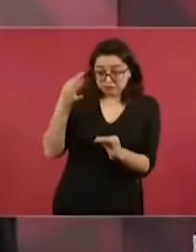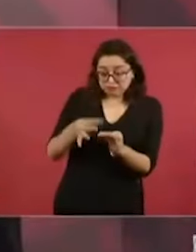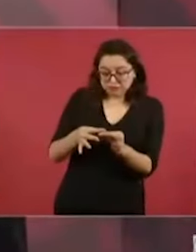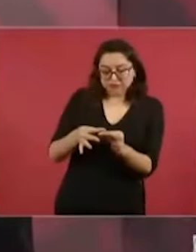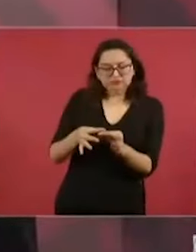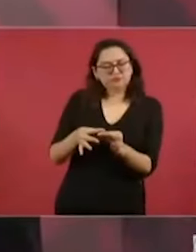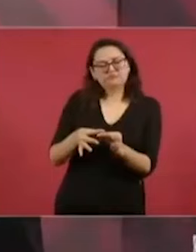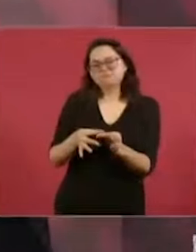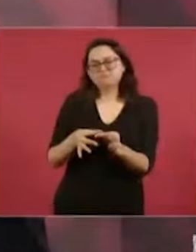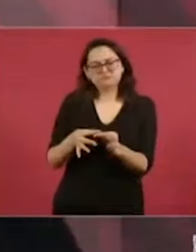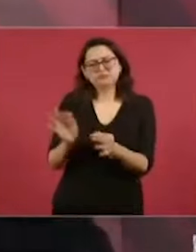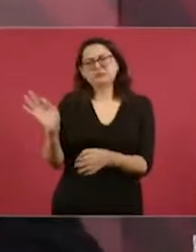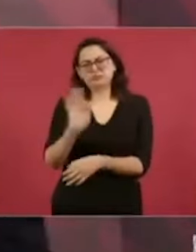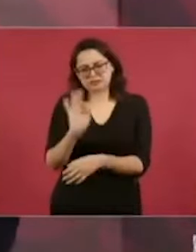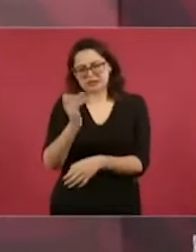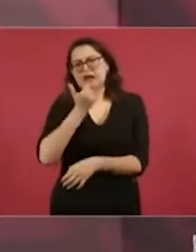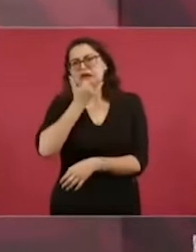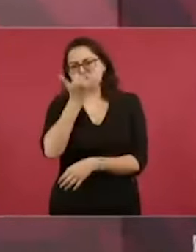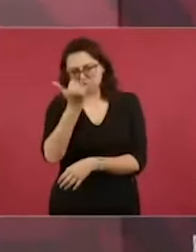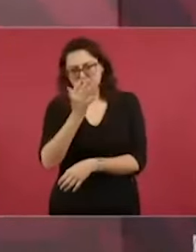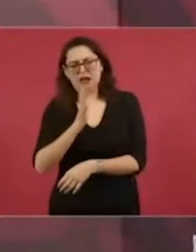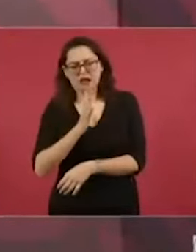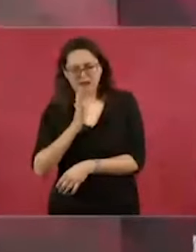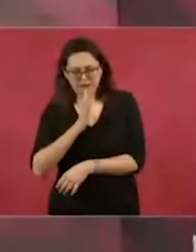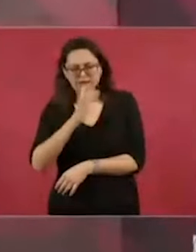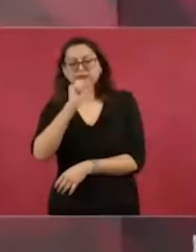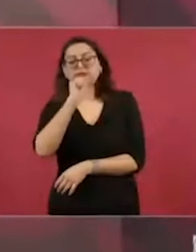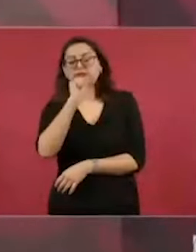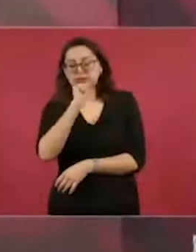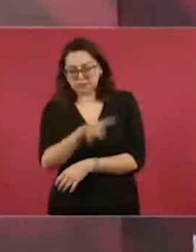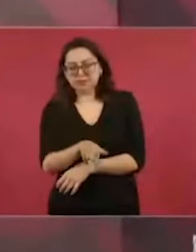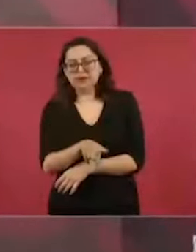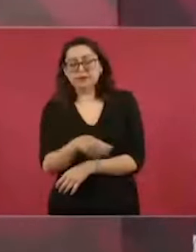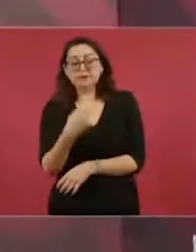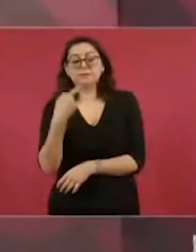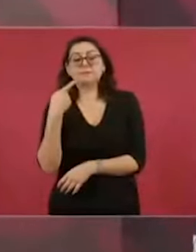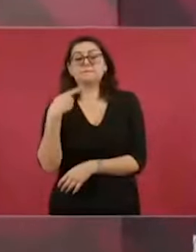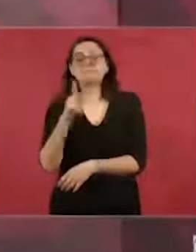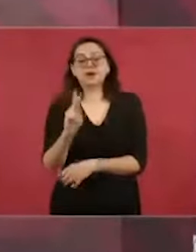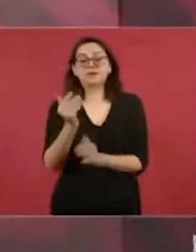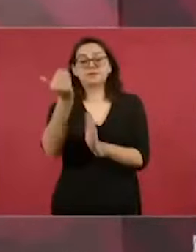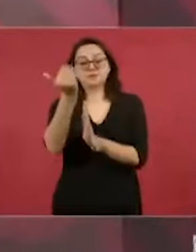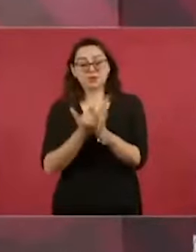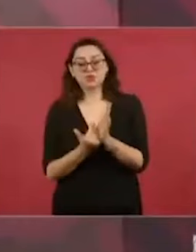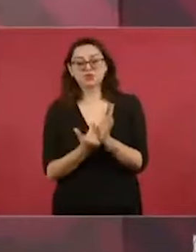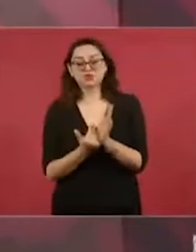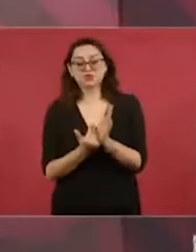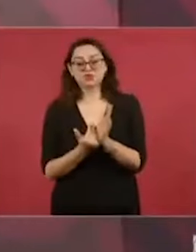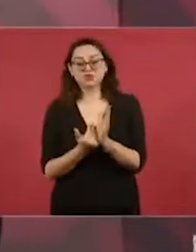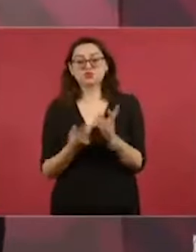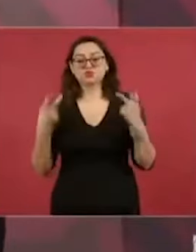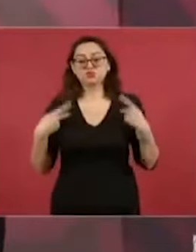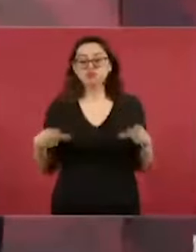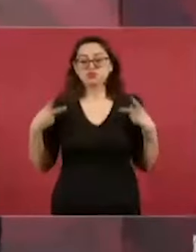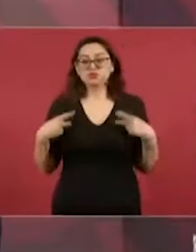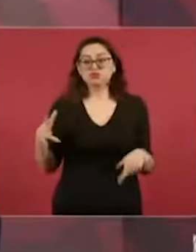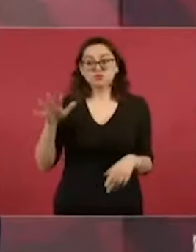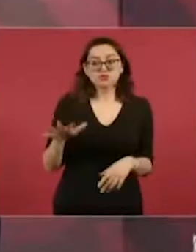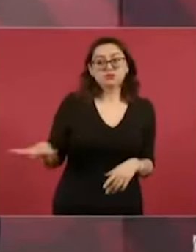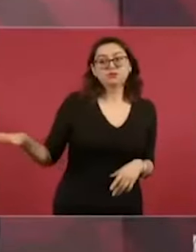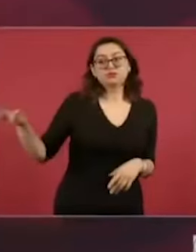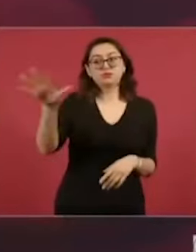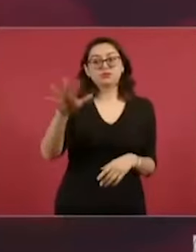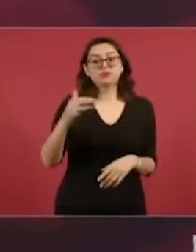matutina inició con una exposición por parte de la Secretaría de Marina. Ayer vimos, escuchamos